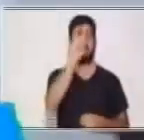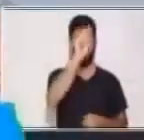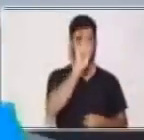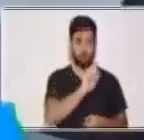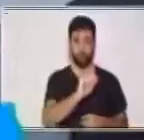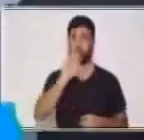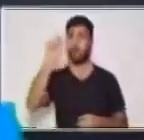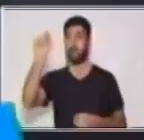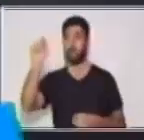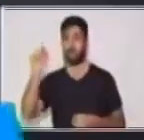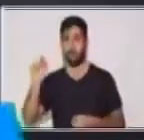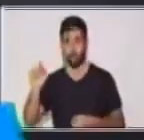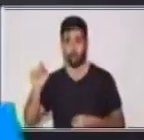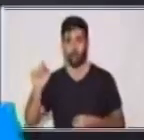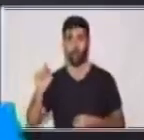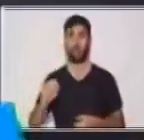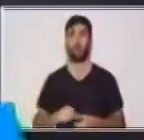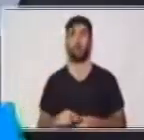rojo que tenemos acá va a ser un valor